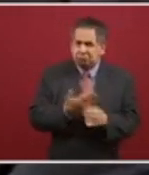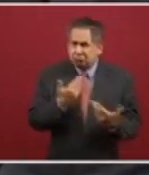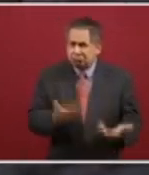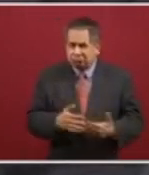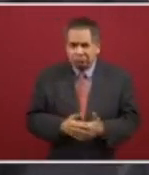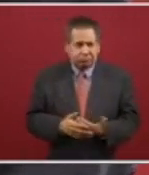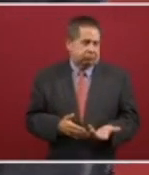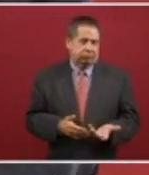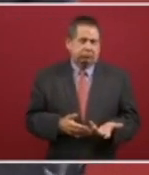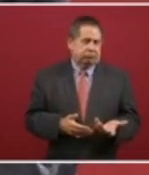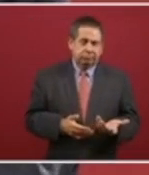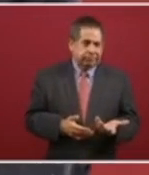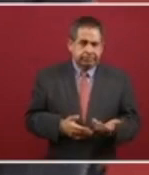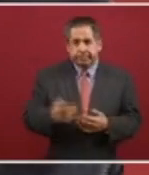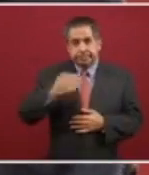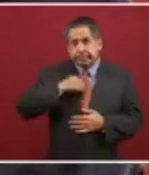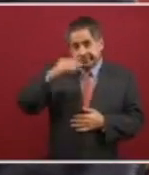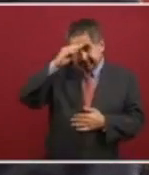normal